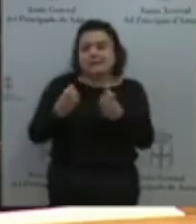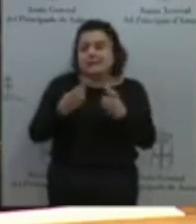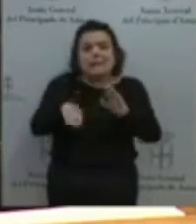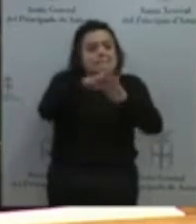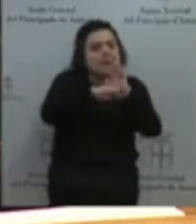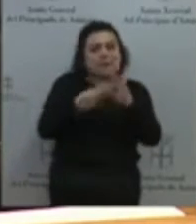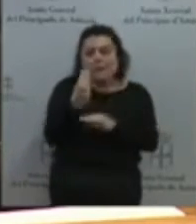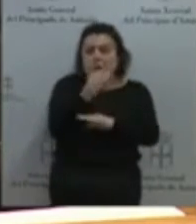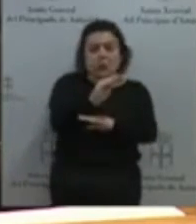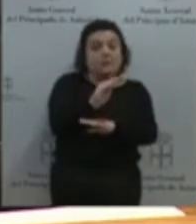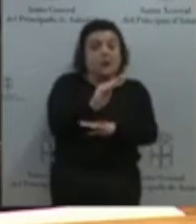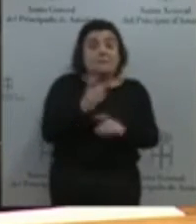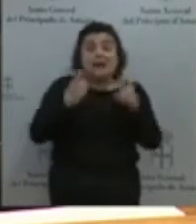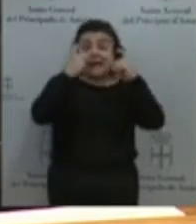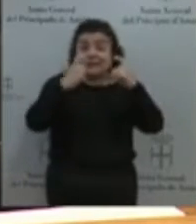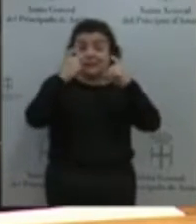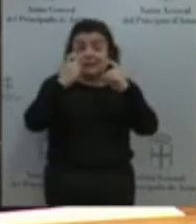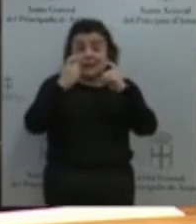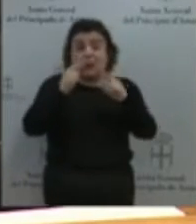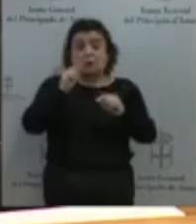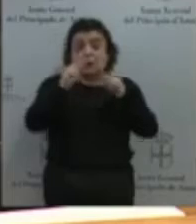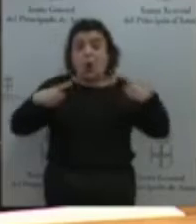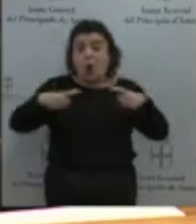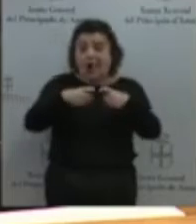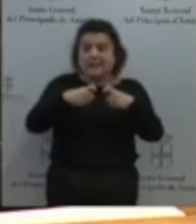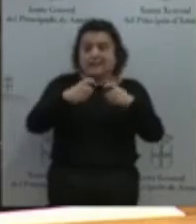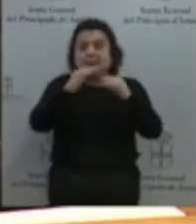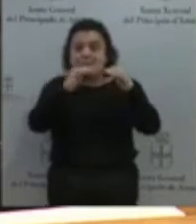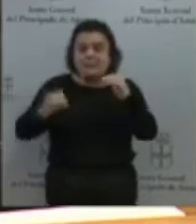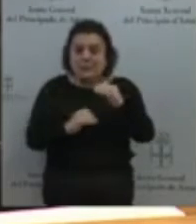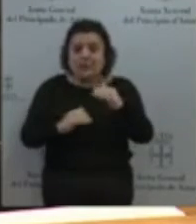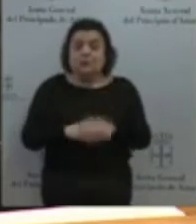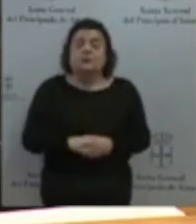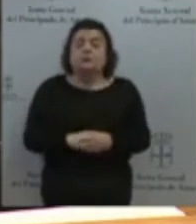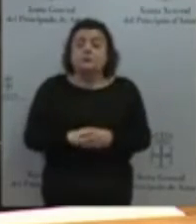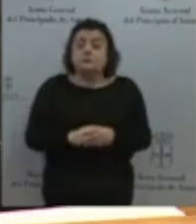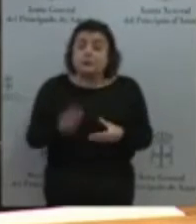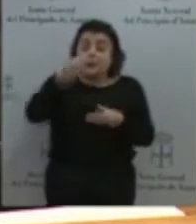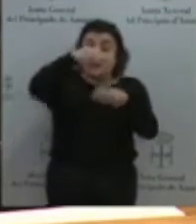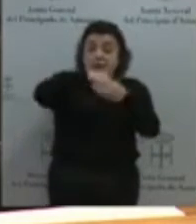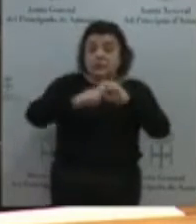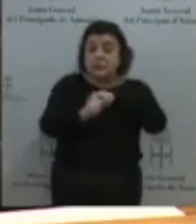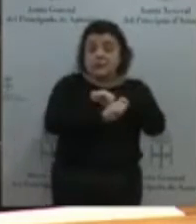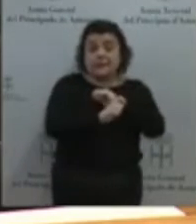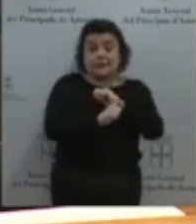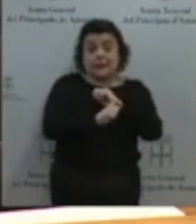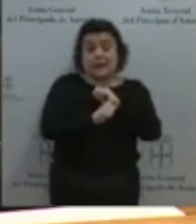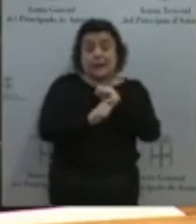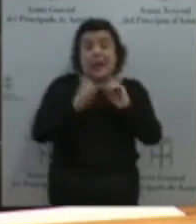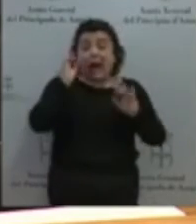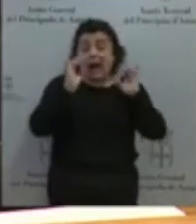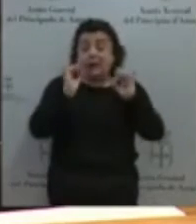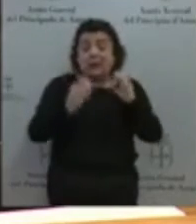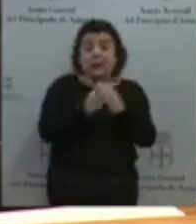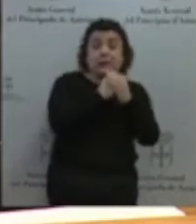invernadero. En el marco de la elaboración de la Estrategia de Acción por el Clima y a través de la Comisión de Coordinación de Acción por el Clima, de la que